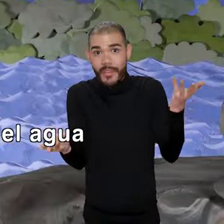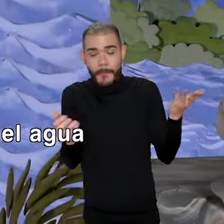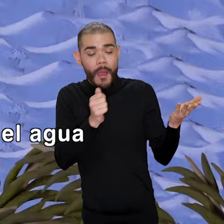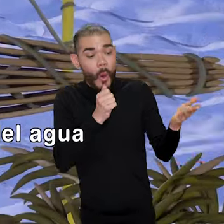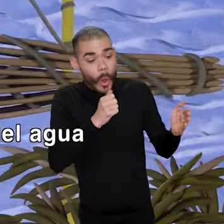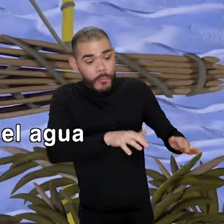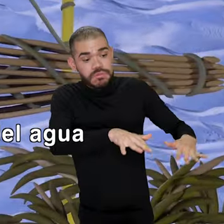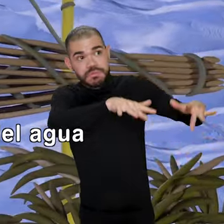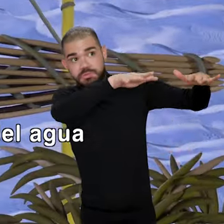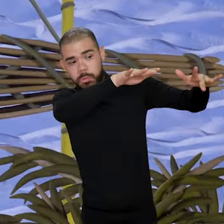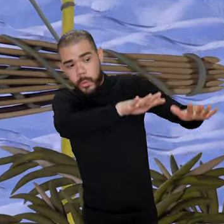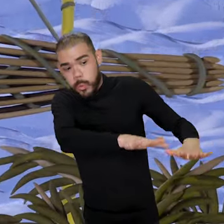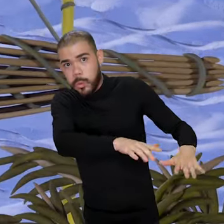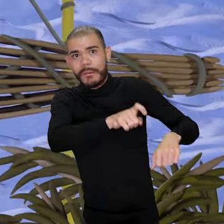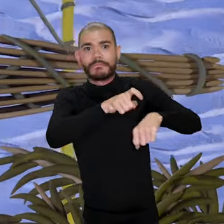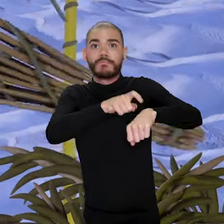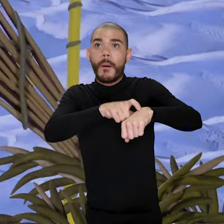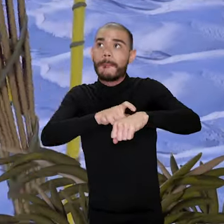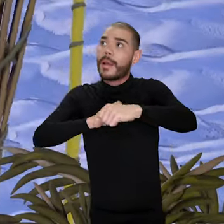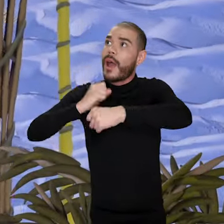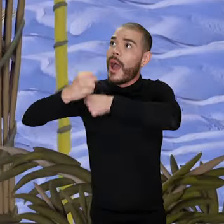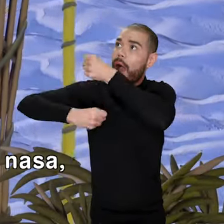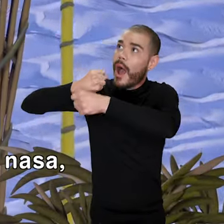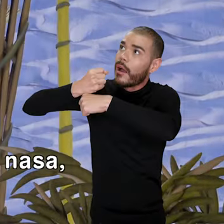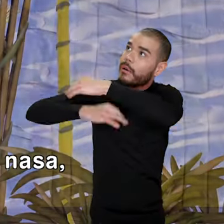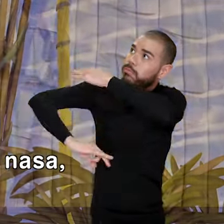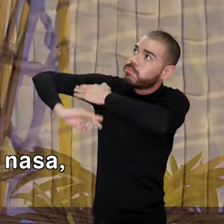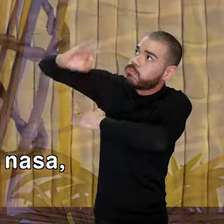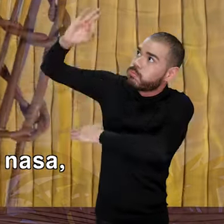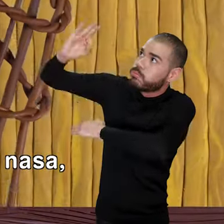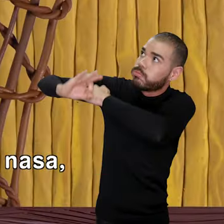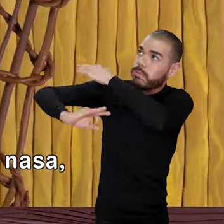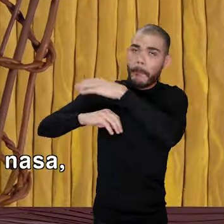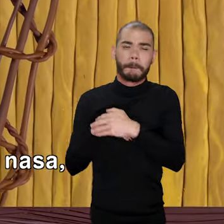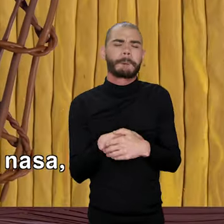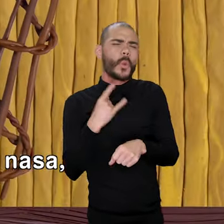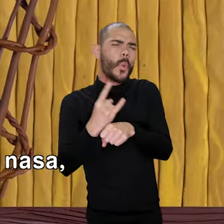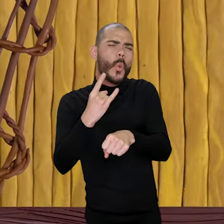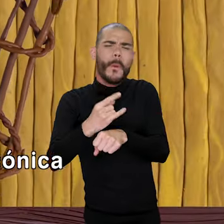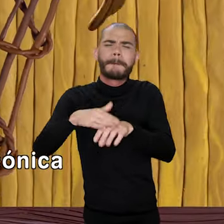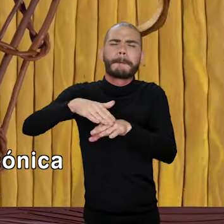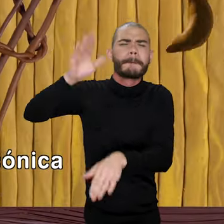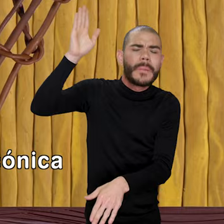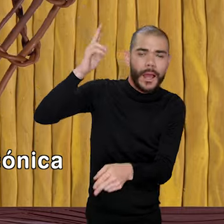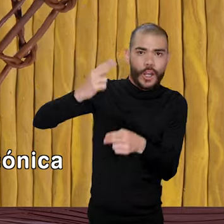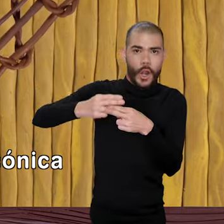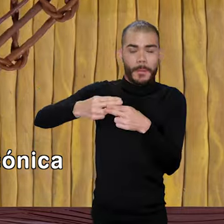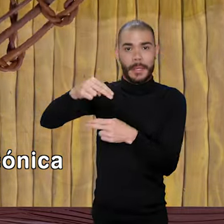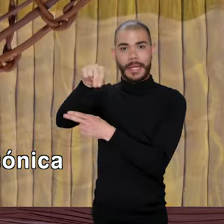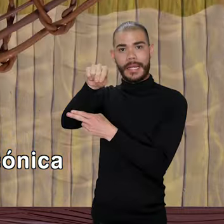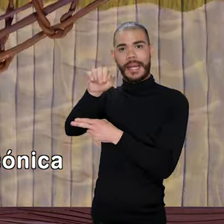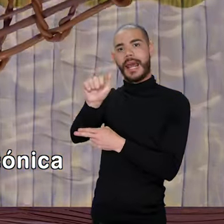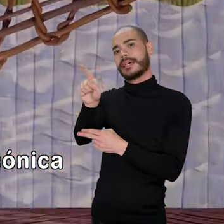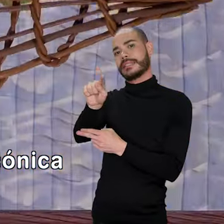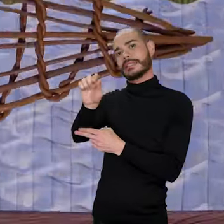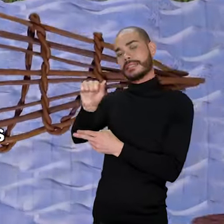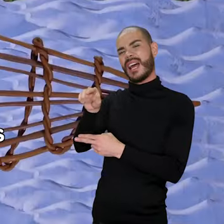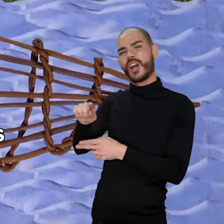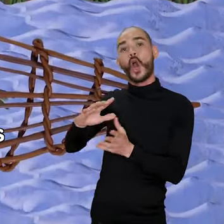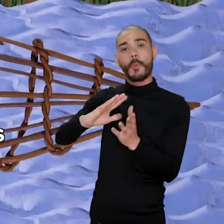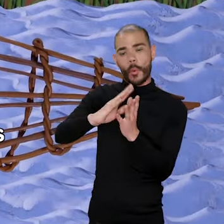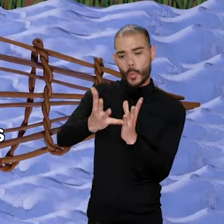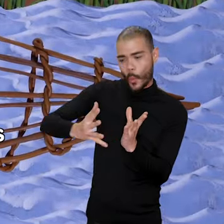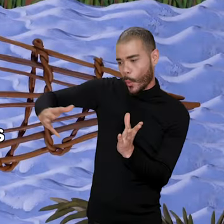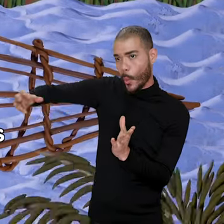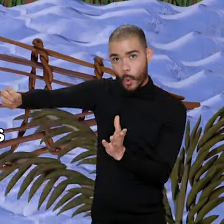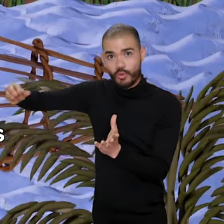agua en cada época del año una de las más comunes es la NASA especie de canasto de forma conica que